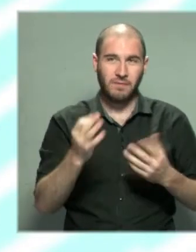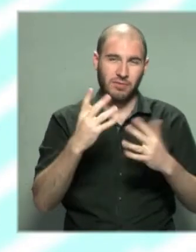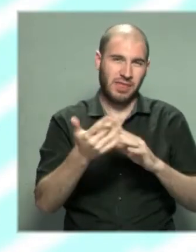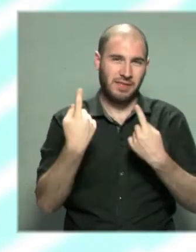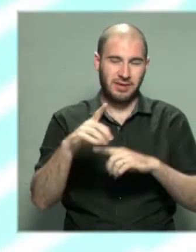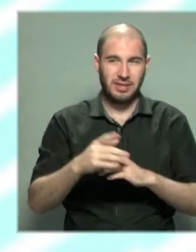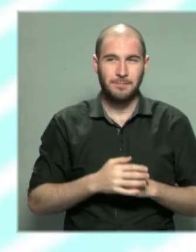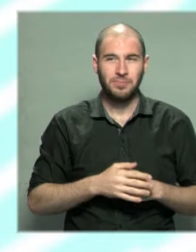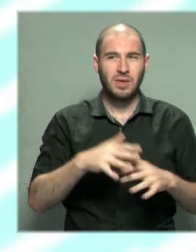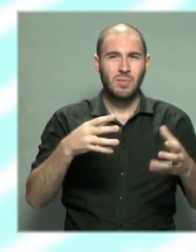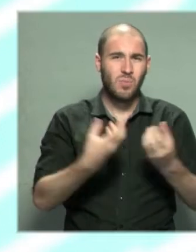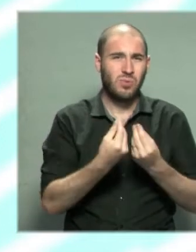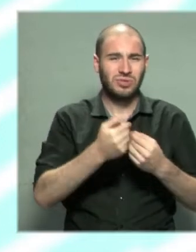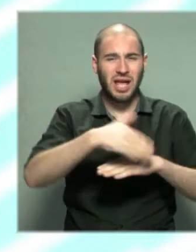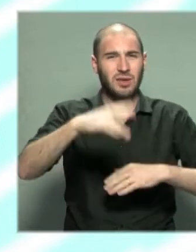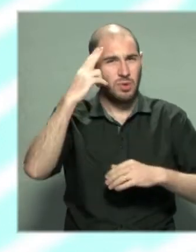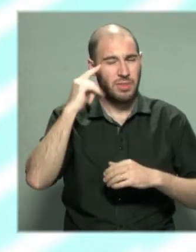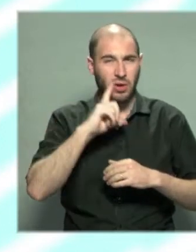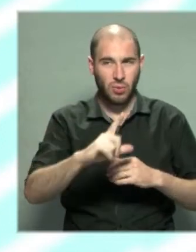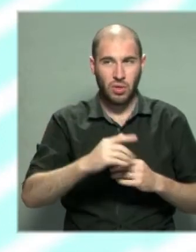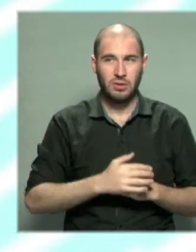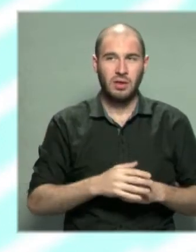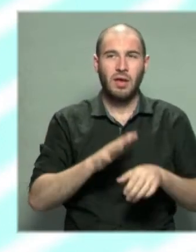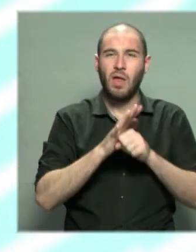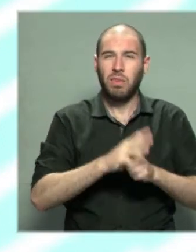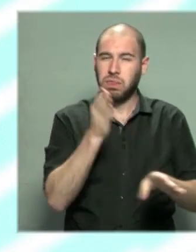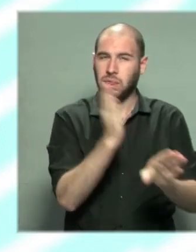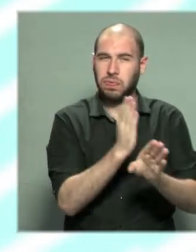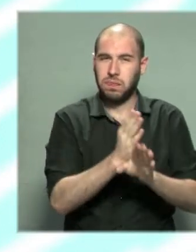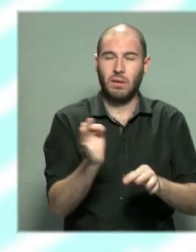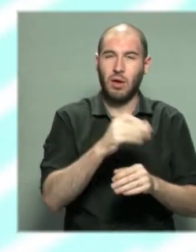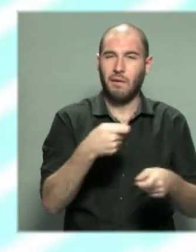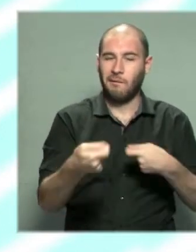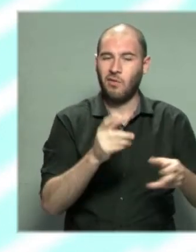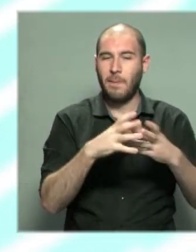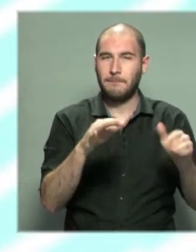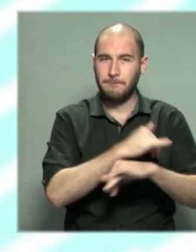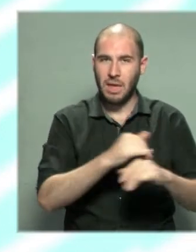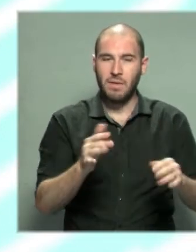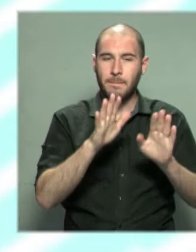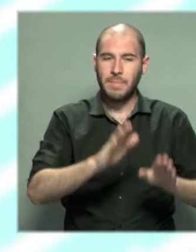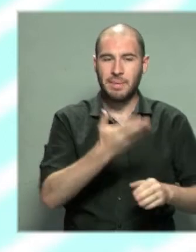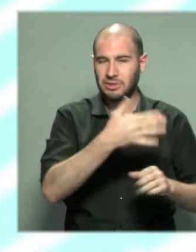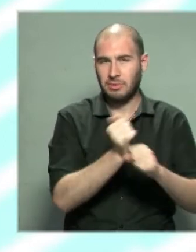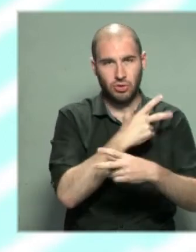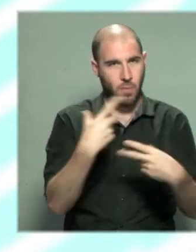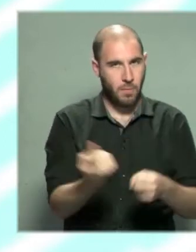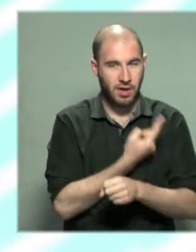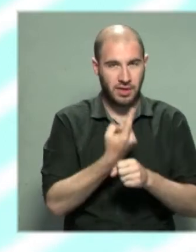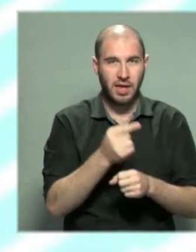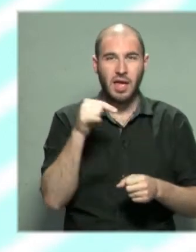otra manera. Una multitud en la 9 de julio, ni los aprietes, ni la persecución, ni las operaciones mediáticas pudieron frenar a los trabajadores.